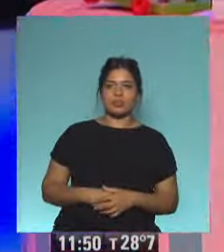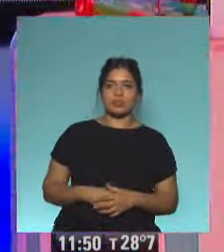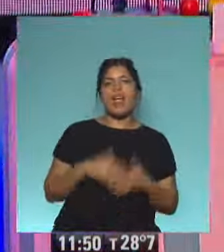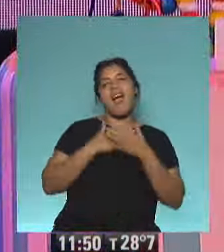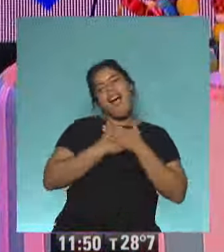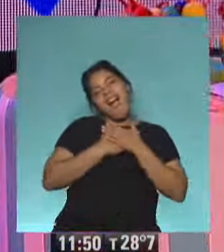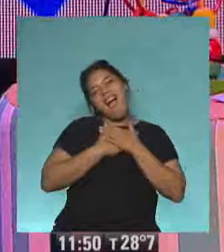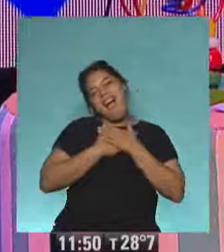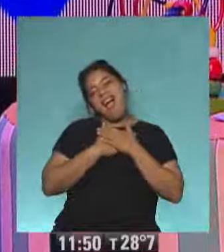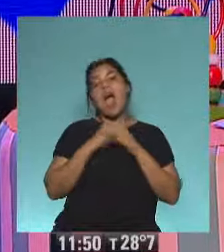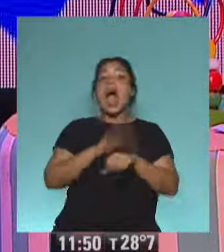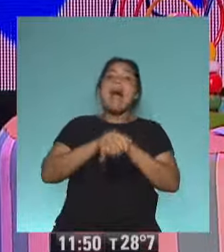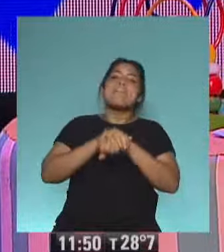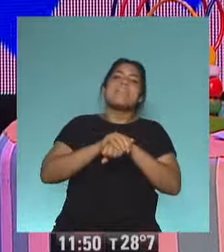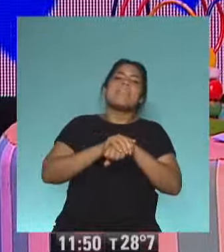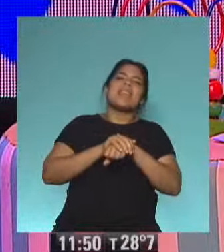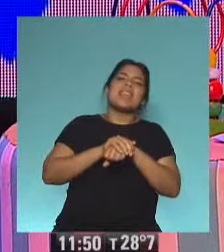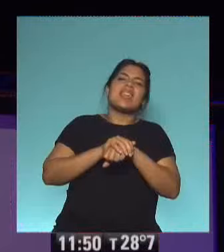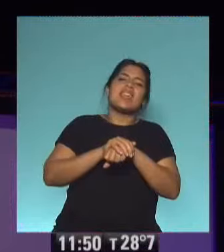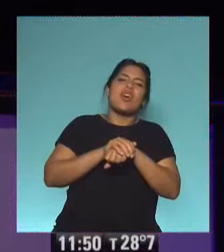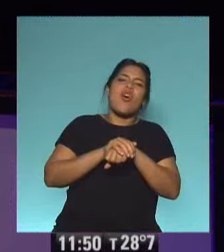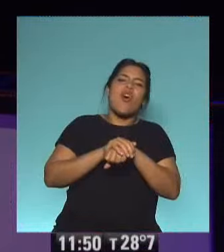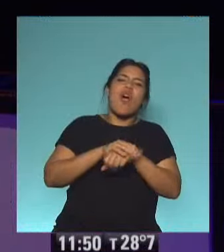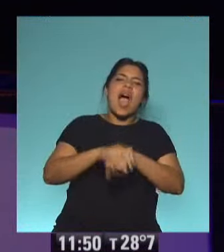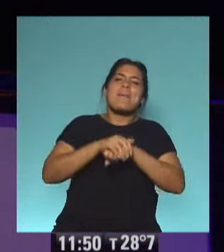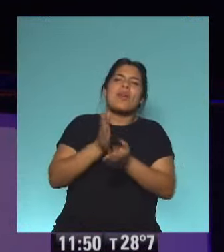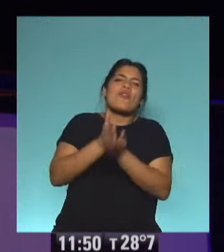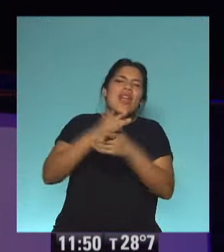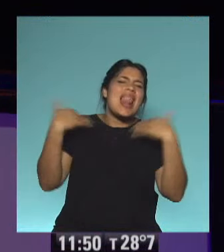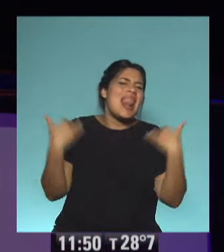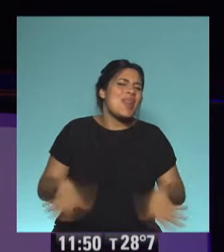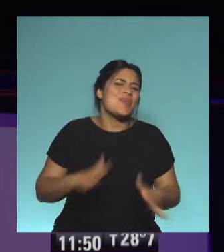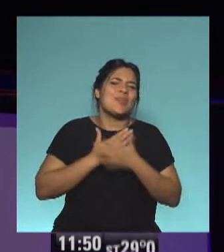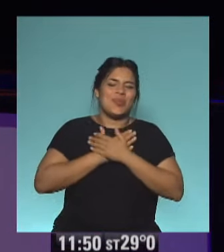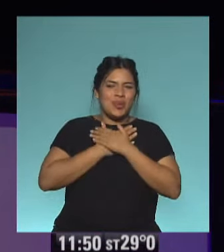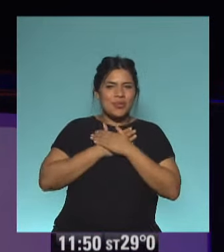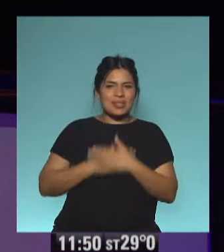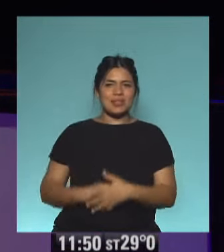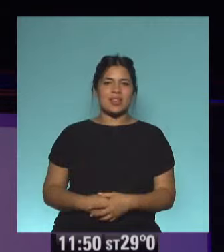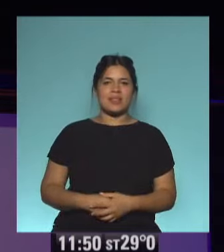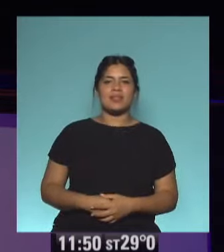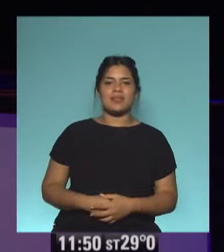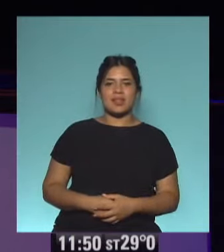amigo fiel. Nos encantó. ¿Se acuerdan el día del amigo? Pero claro que sí. Cantamos esta. Cantémosla ya. Esta.